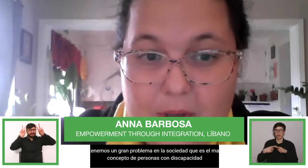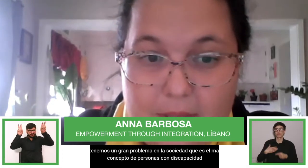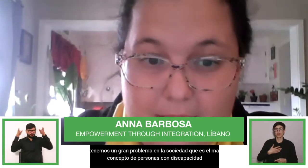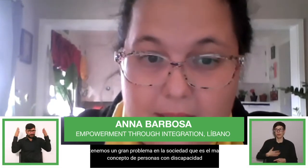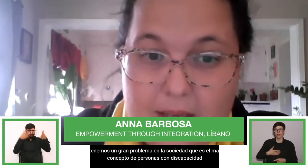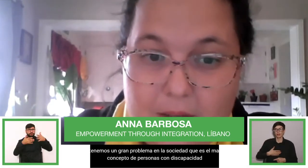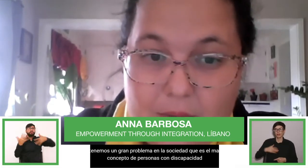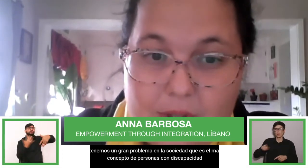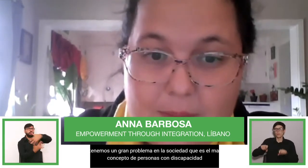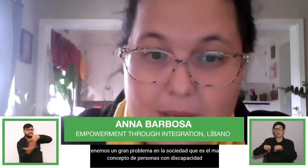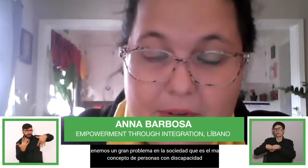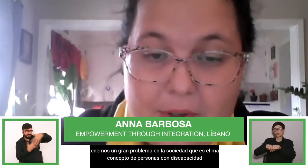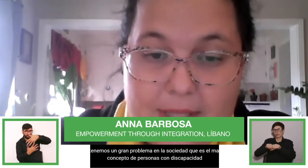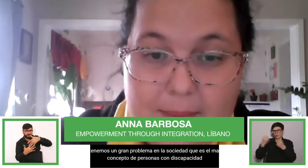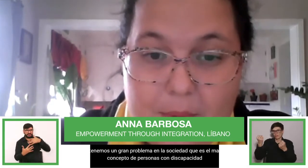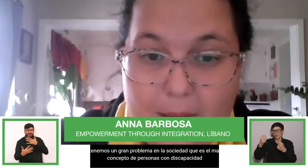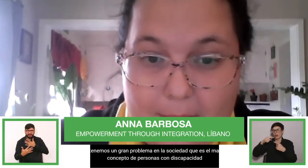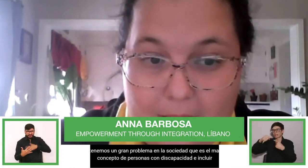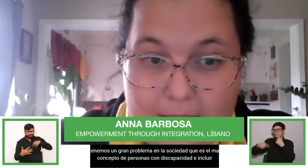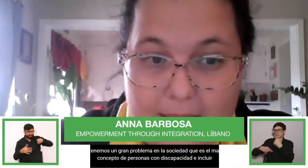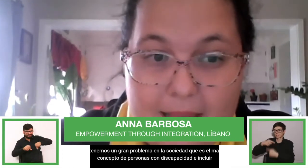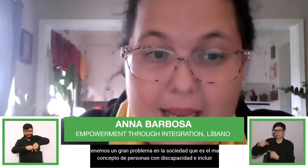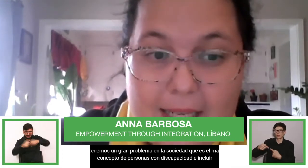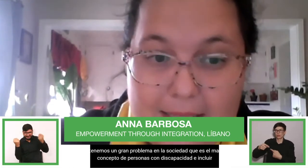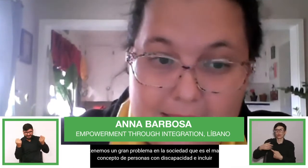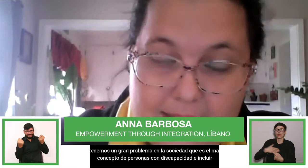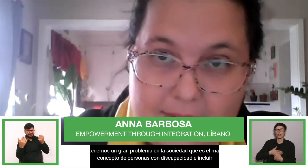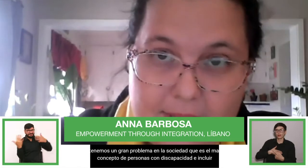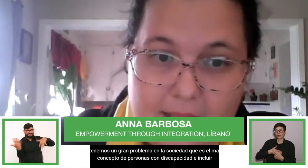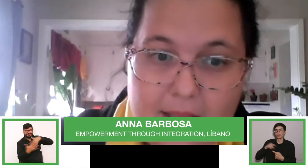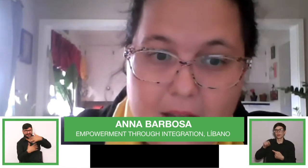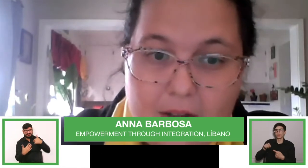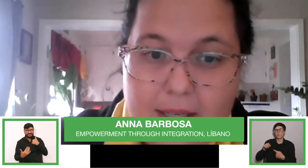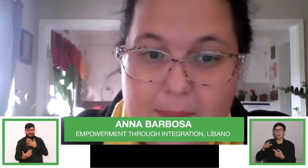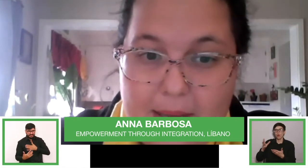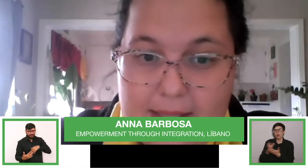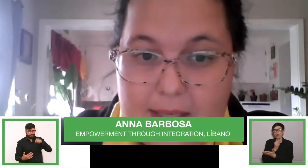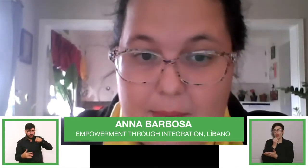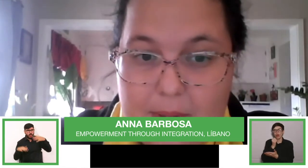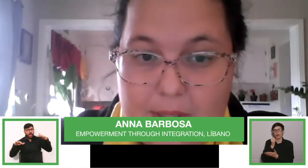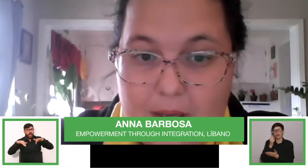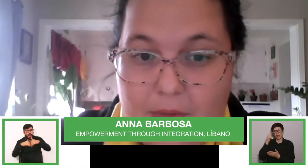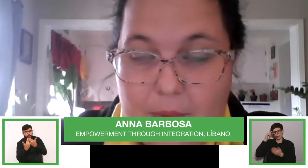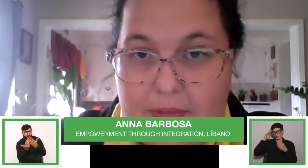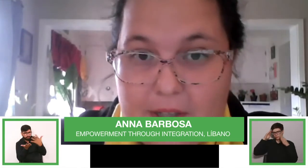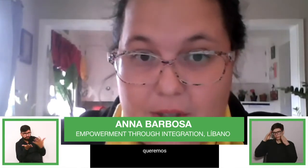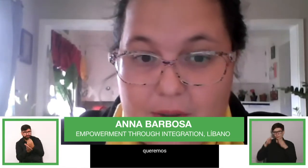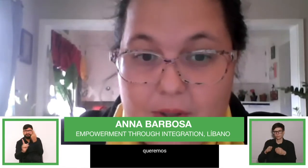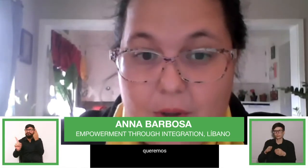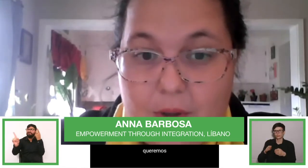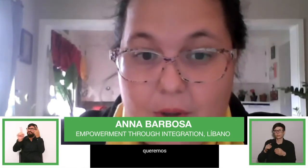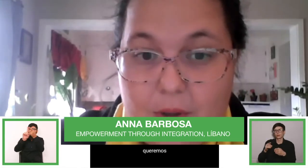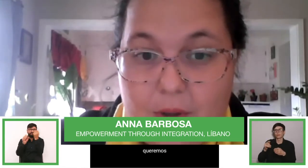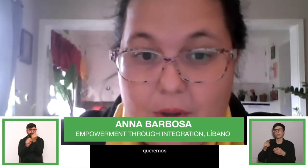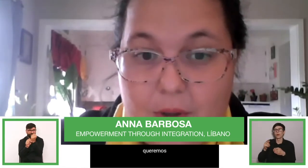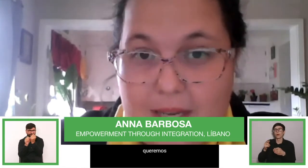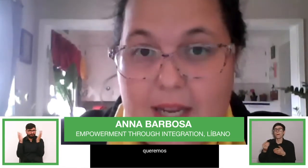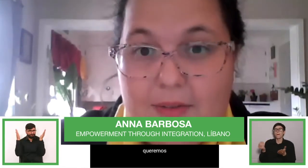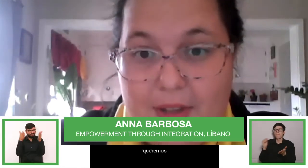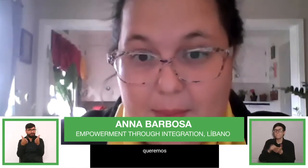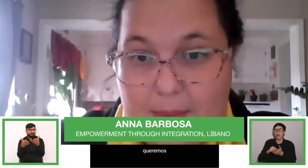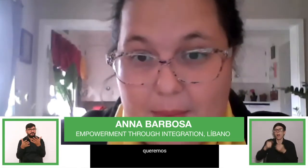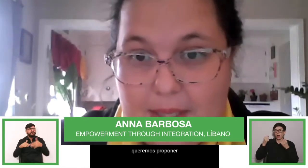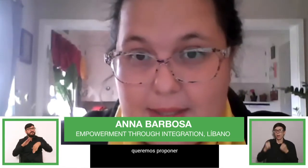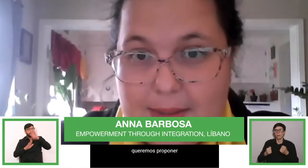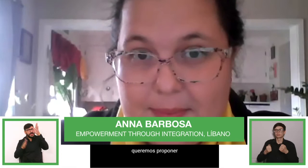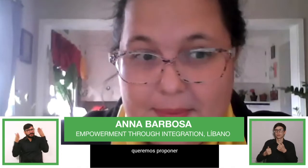quebrar este ciclo y promover inclusión auténtica enfocándonos en las creaciones de capacidades de